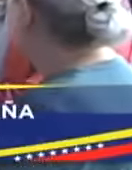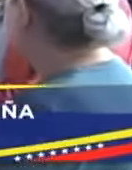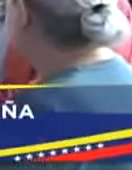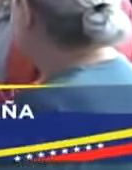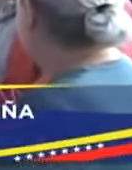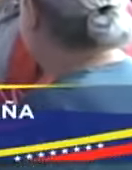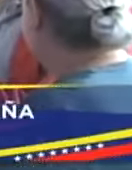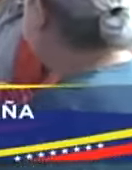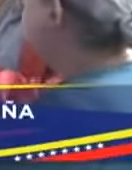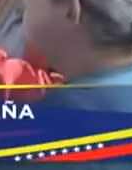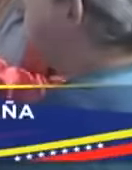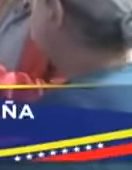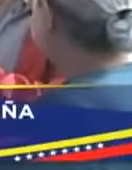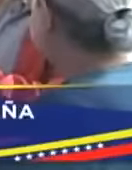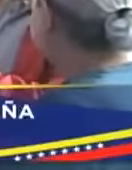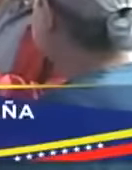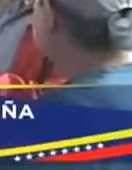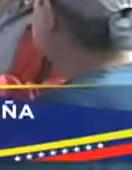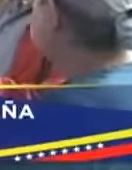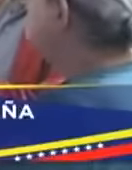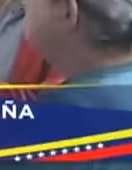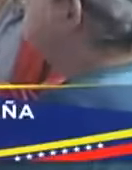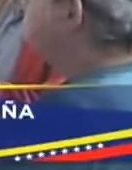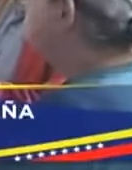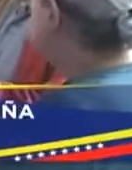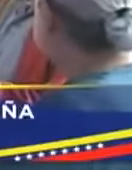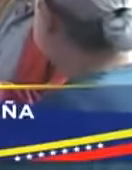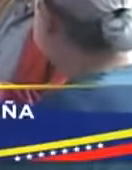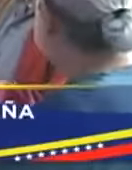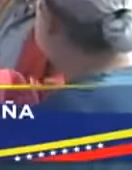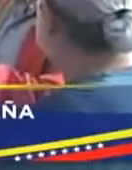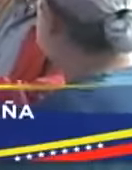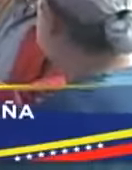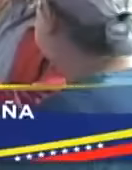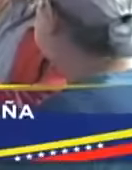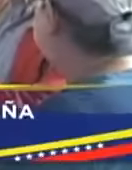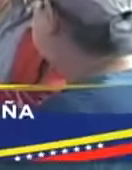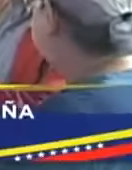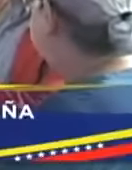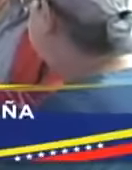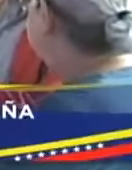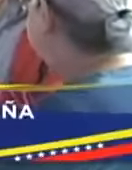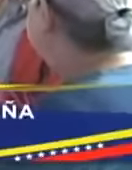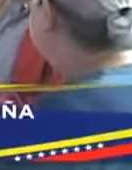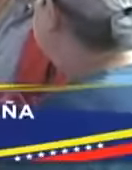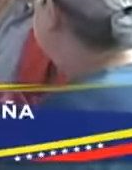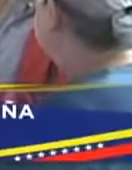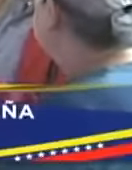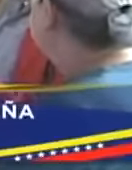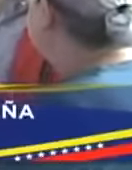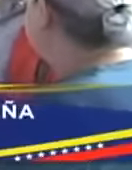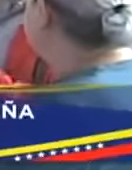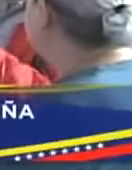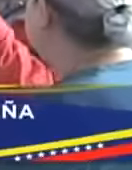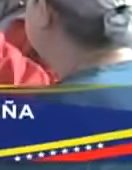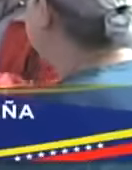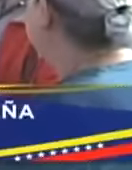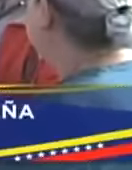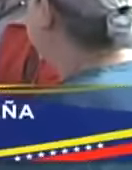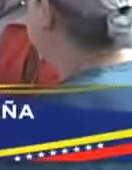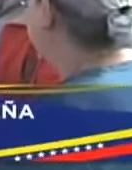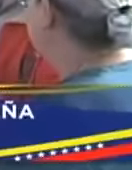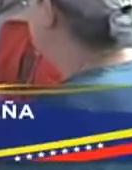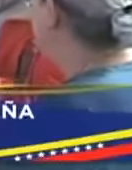Fernando Soto Rojas, líder revolucionario. El pueblo nos está dando lecciones a nosotros de cómo se debe trabajar sin